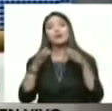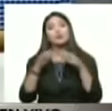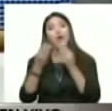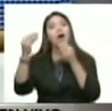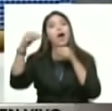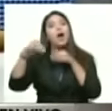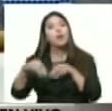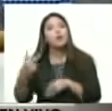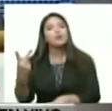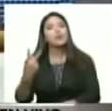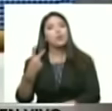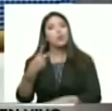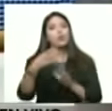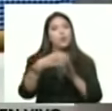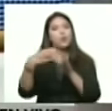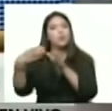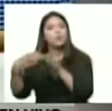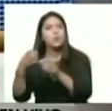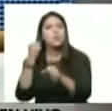las partes para trabajar.